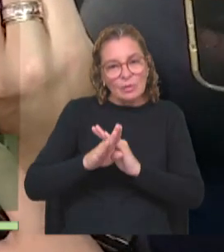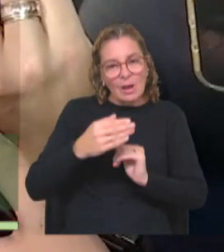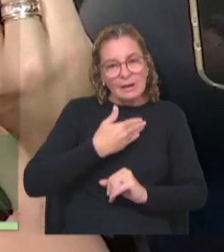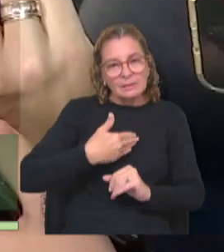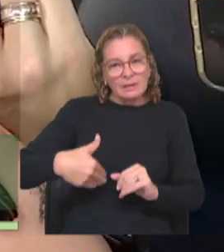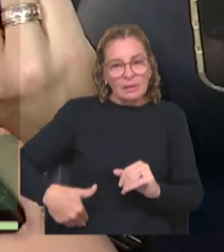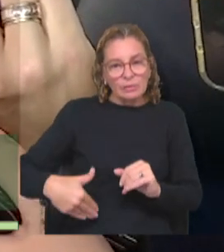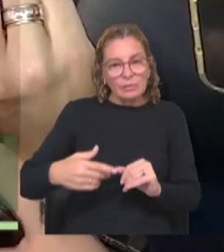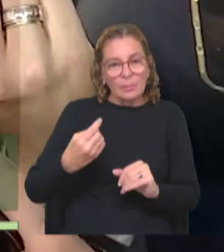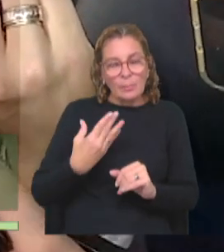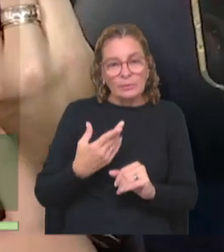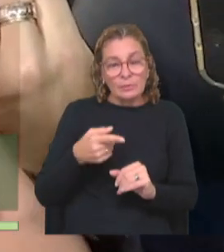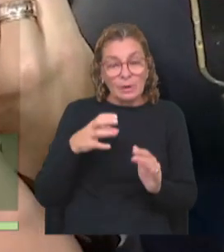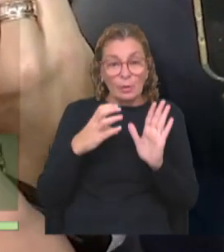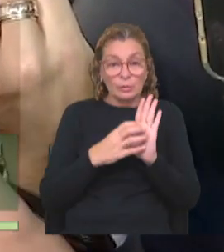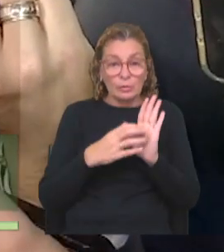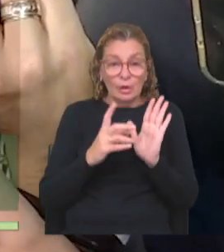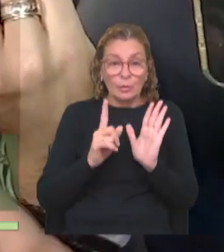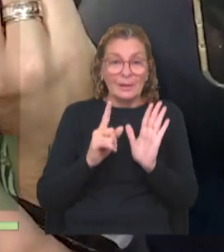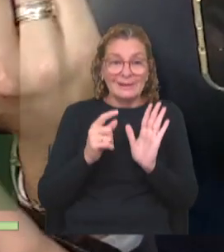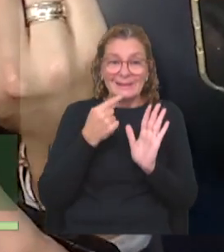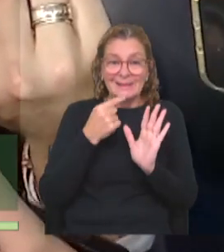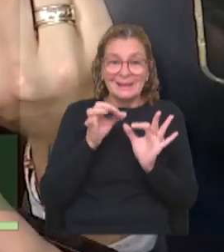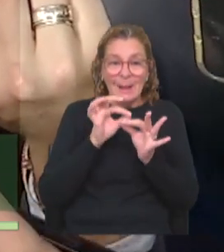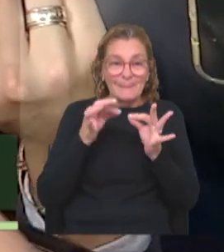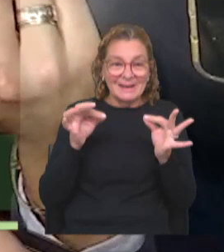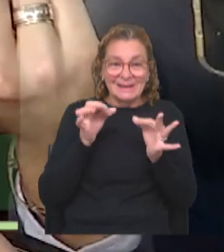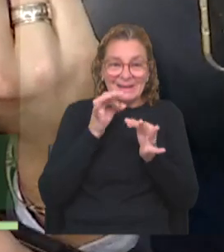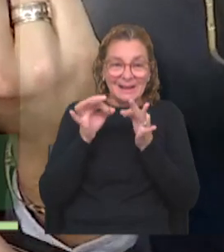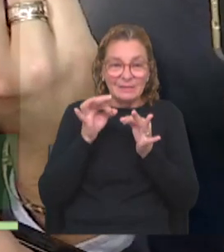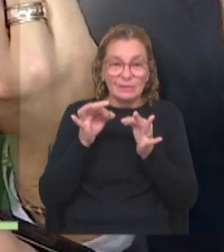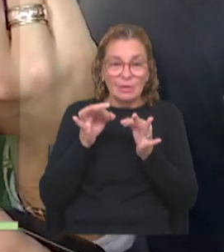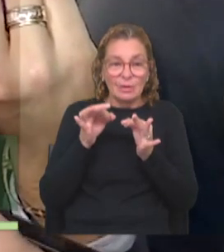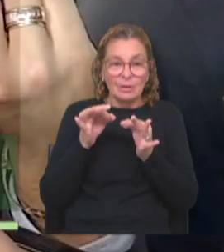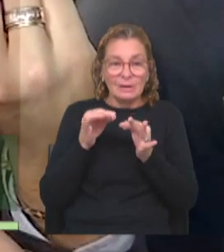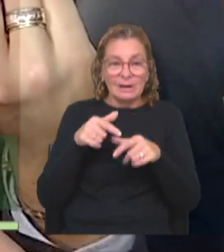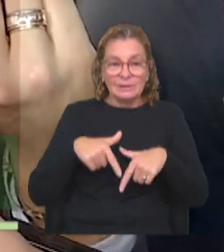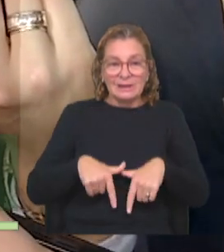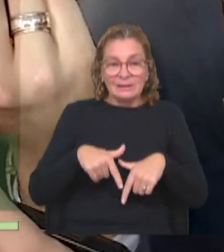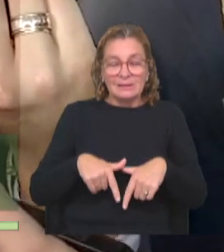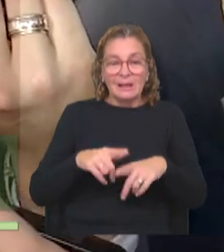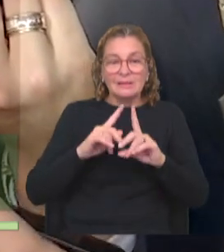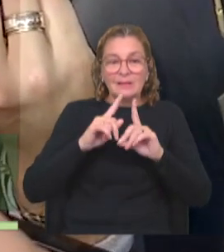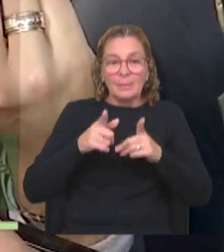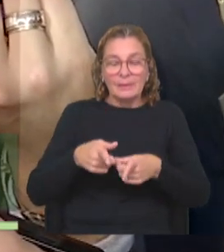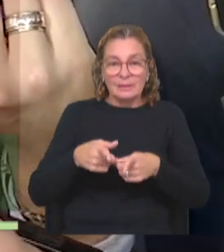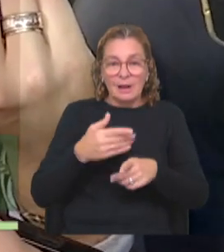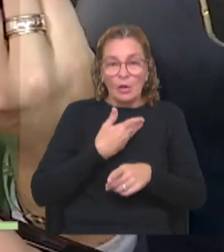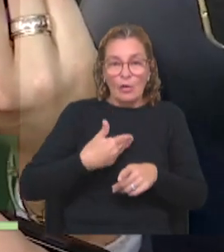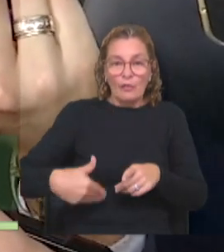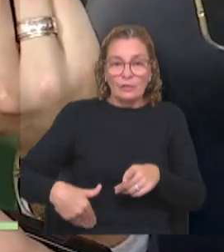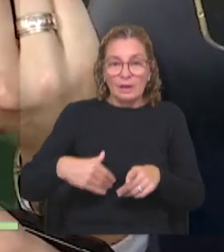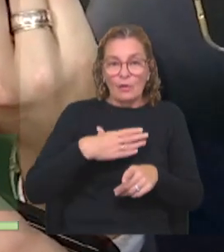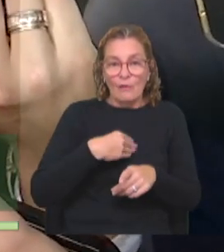Estado. Por eso en la Constitución no es que se especifique exclusivamente a las intendencias, sino también al gobierno